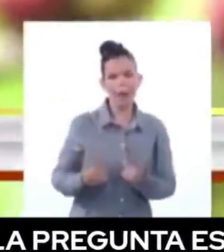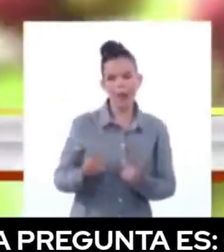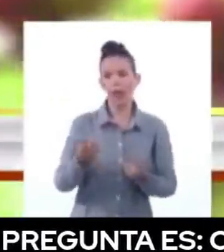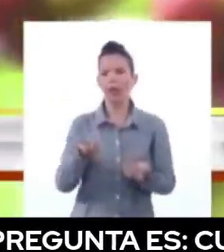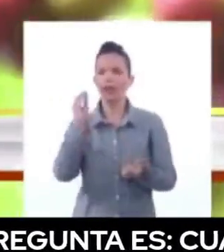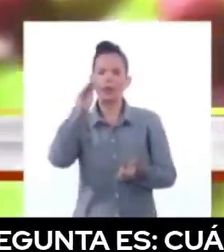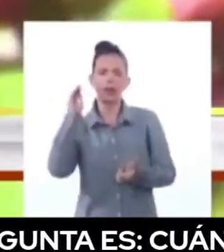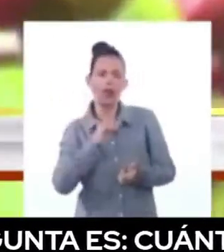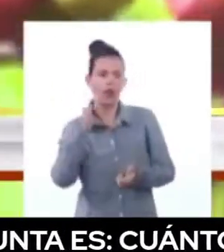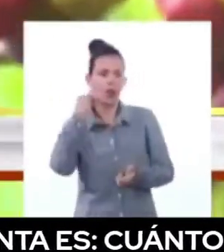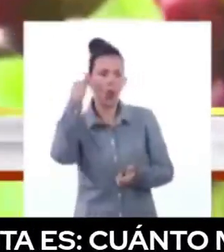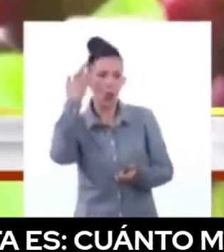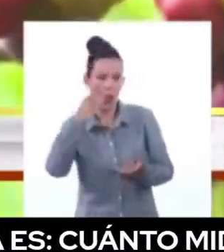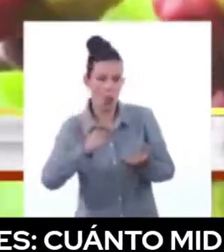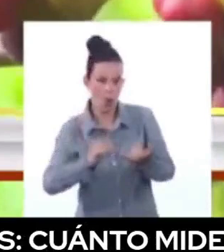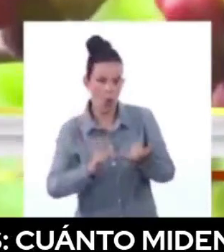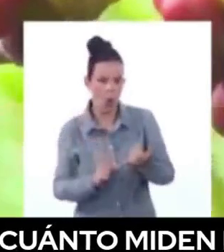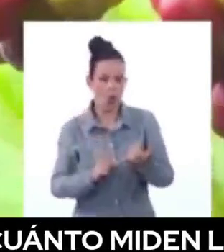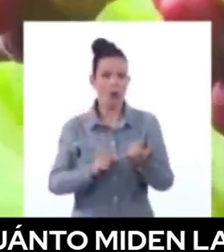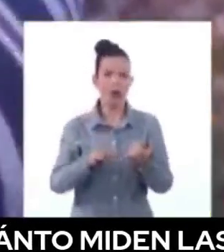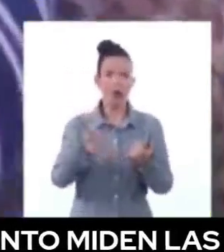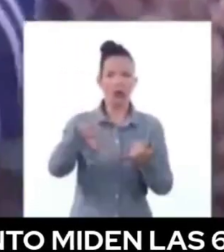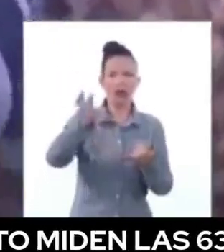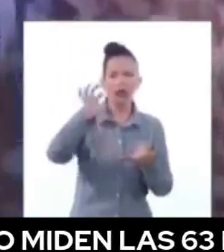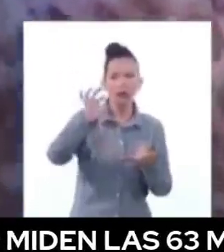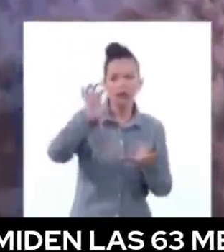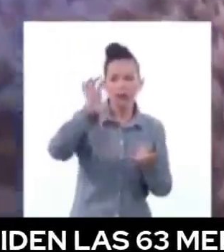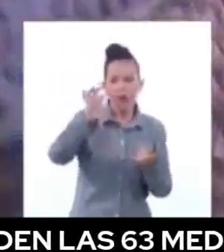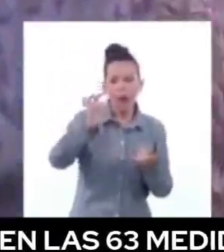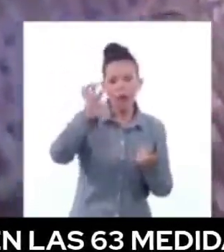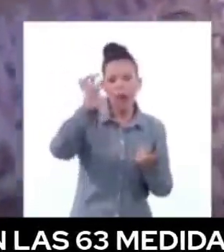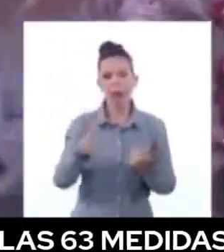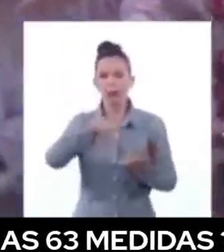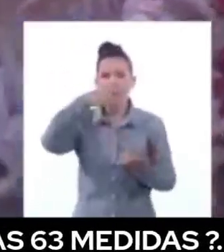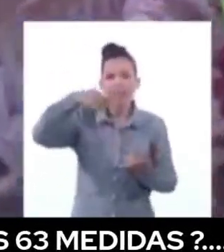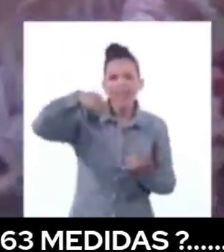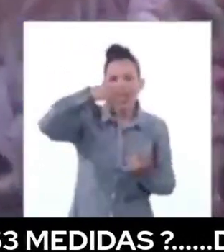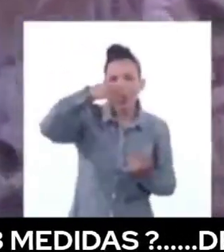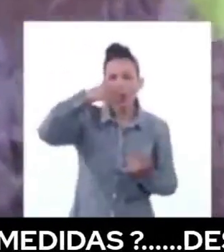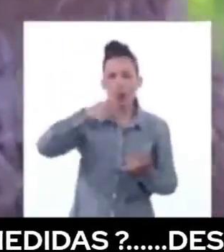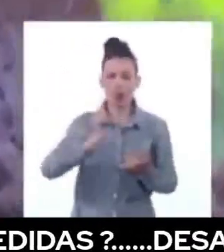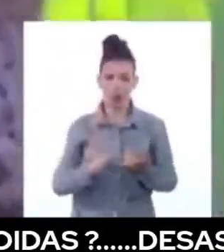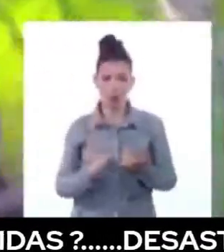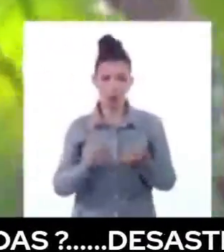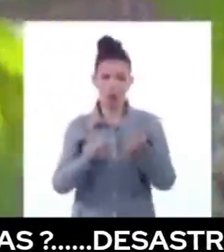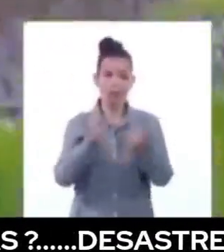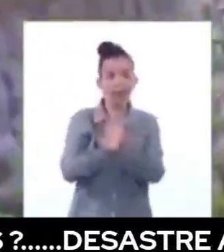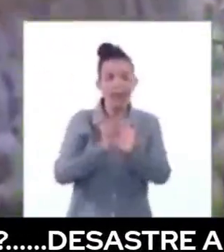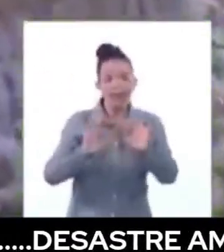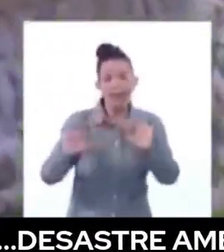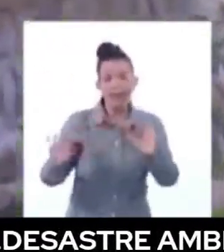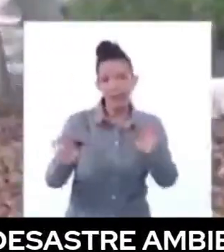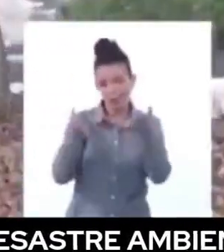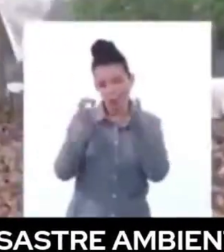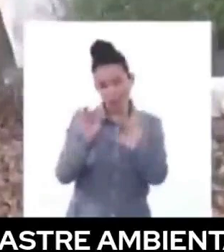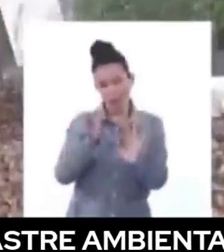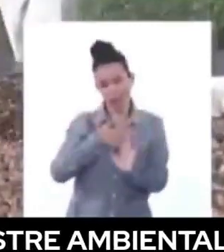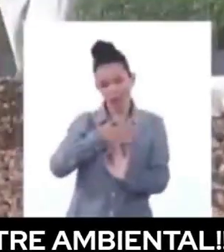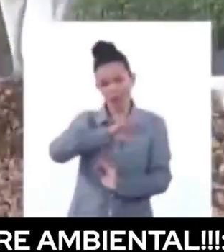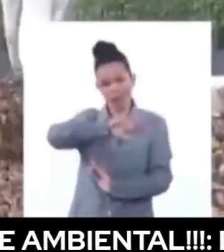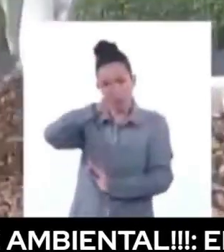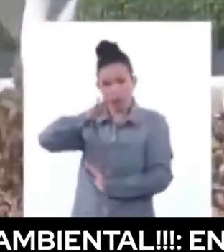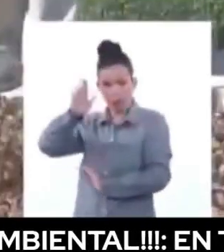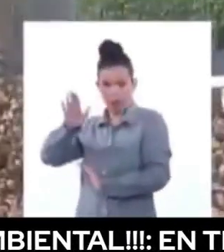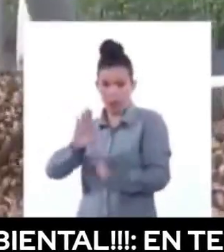Su principal actividad económica depende de los frutos del suelo, destacándose el cultivo del café, un cultivo que